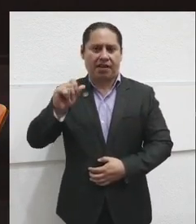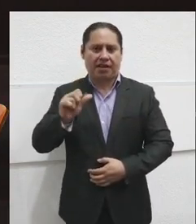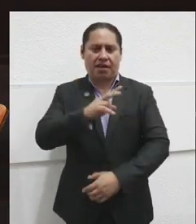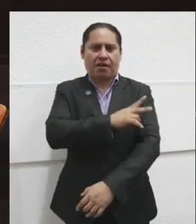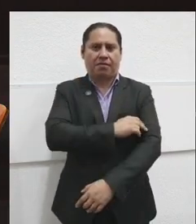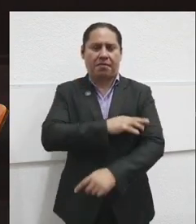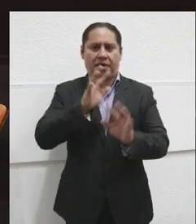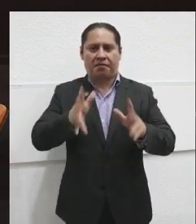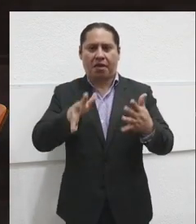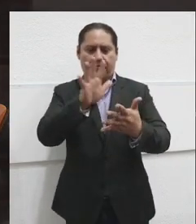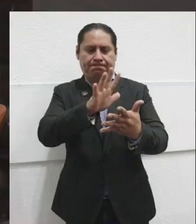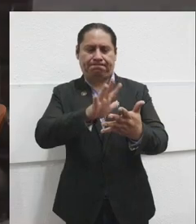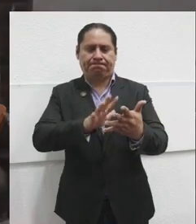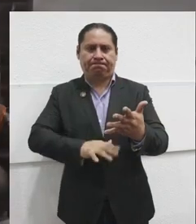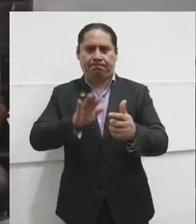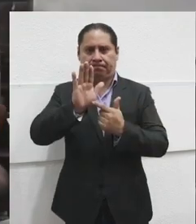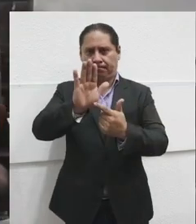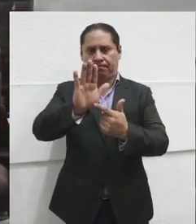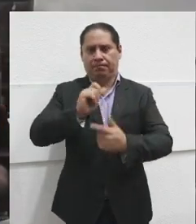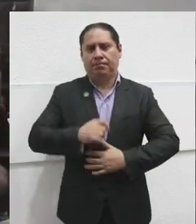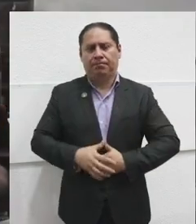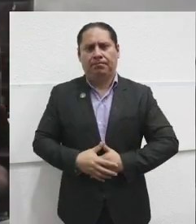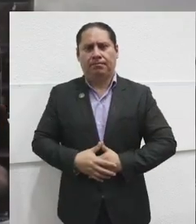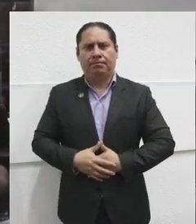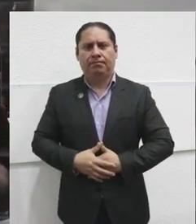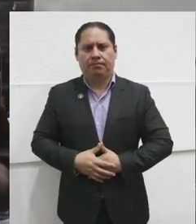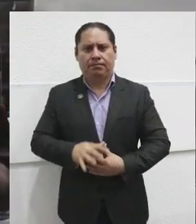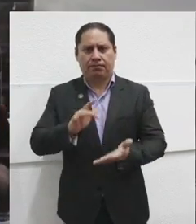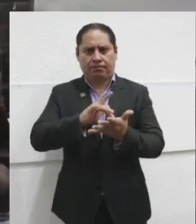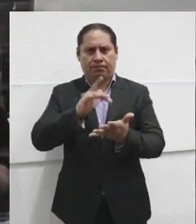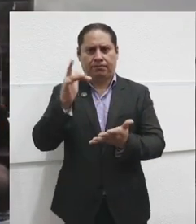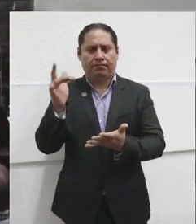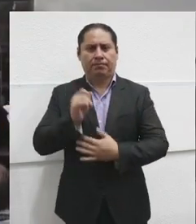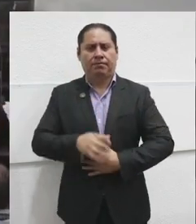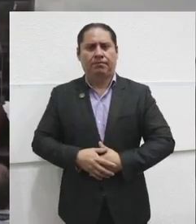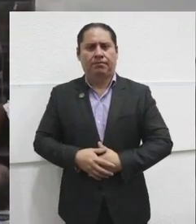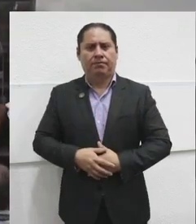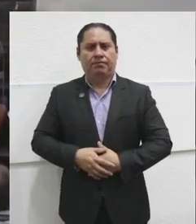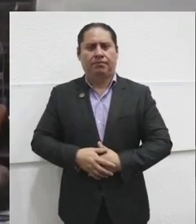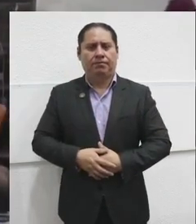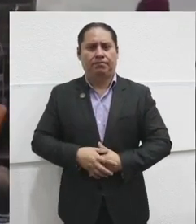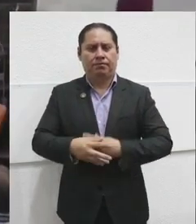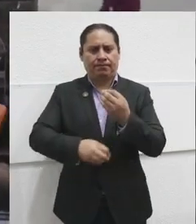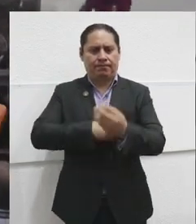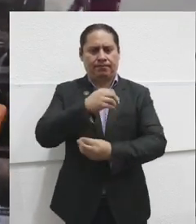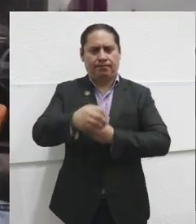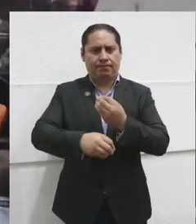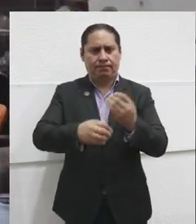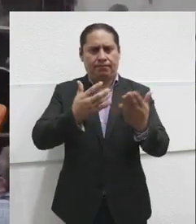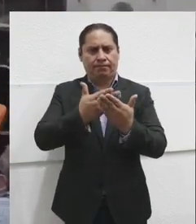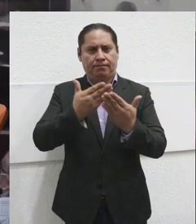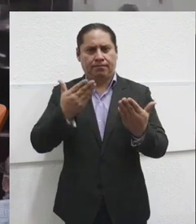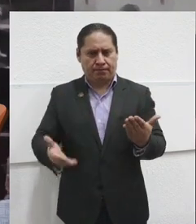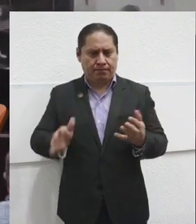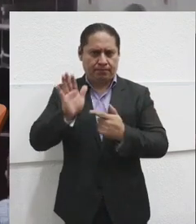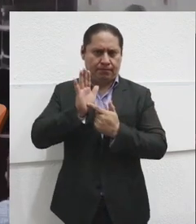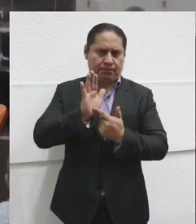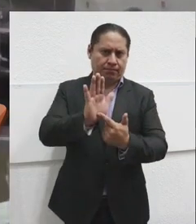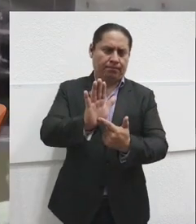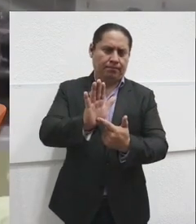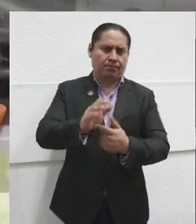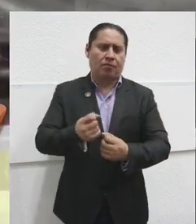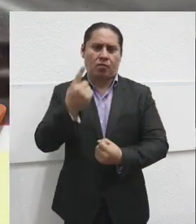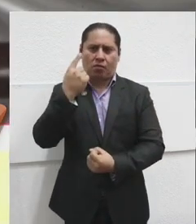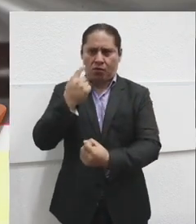vocal. Está leído el dictamen, diputada presidenta. Gracias, diputada secretaria. Esta discusión el dictamen